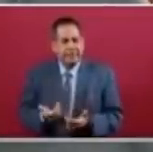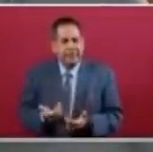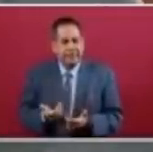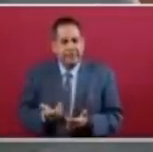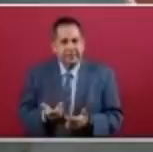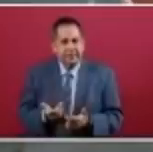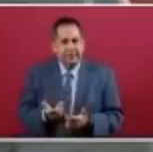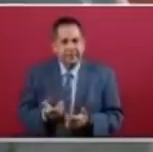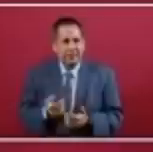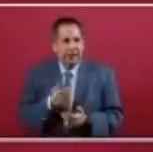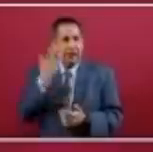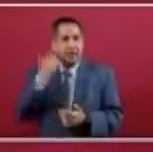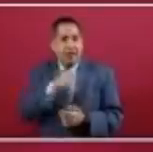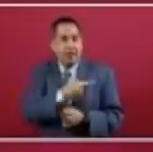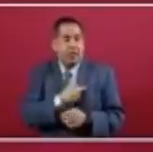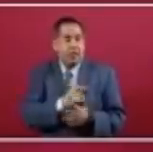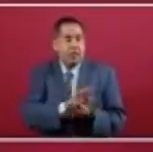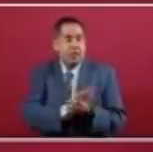asociación